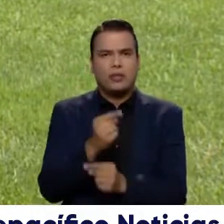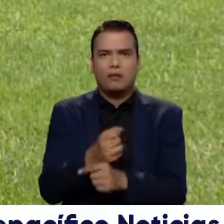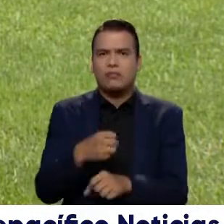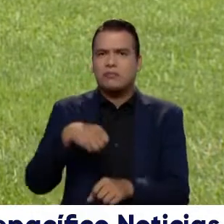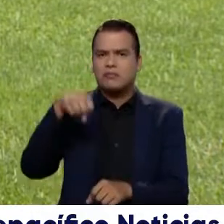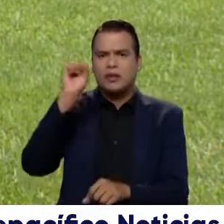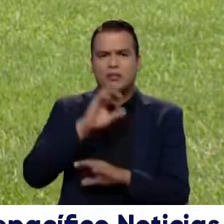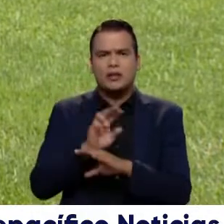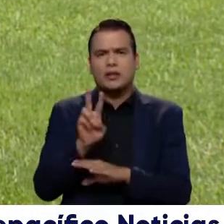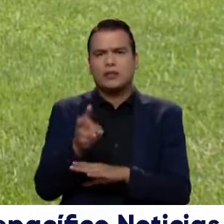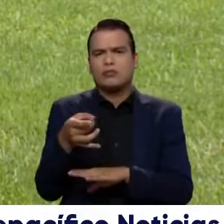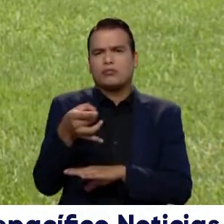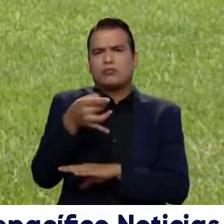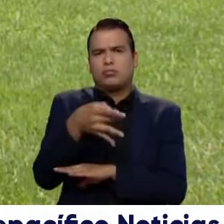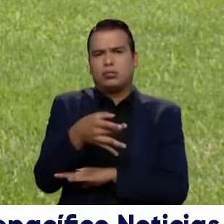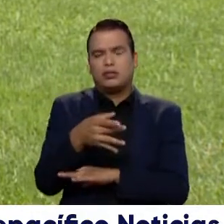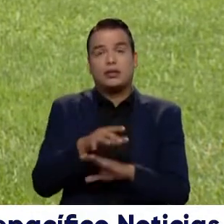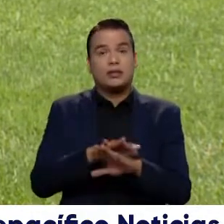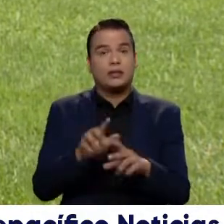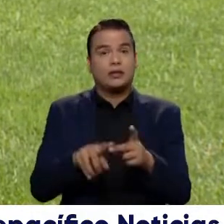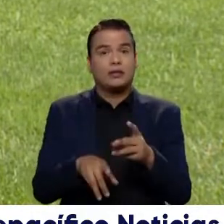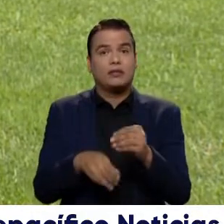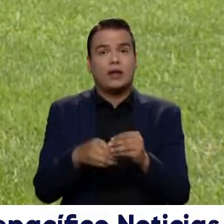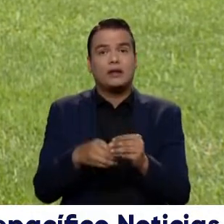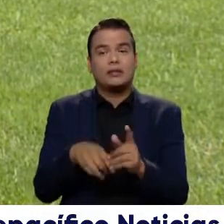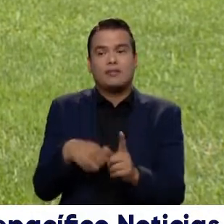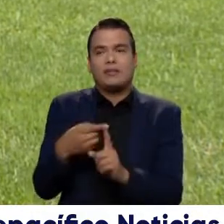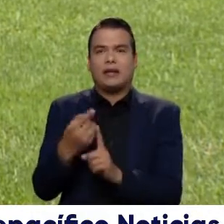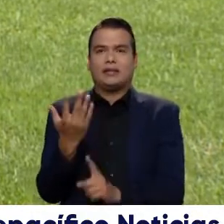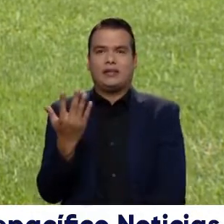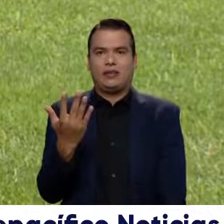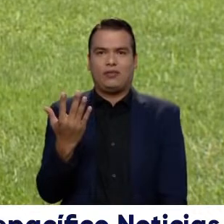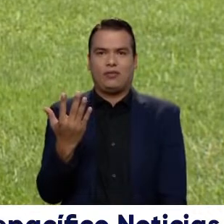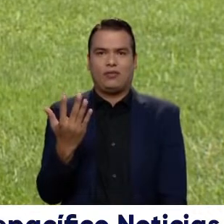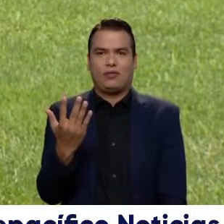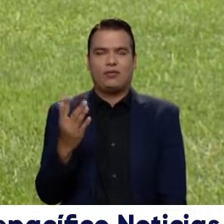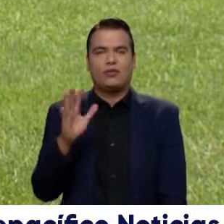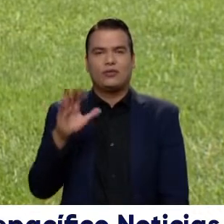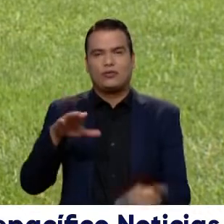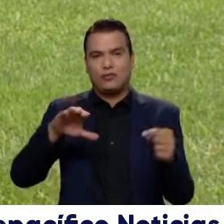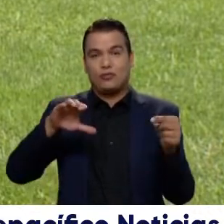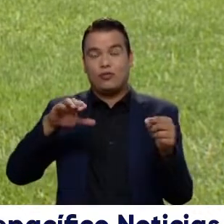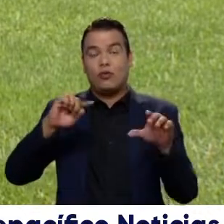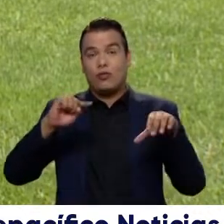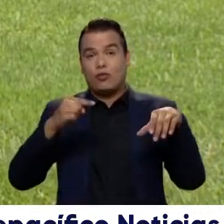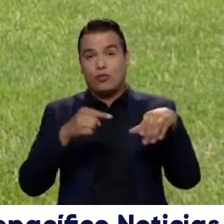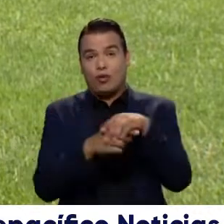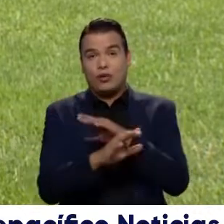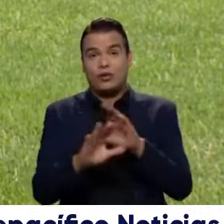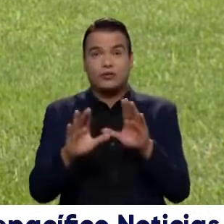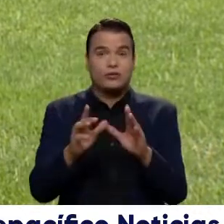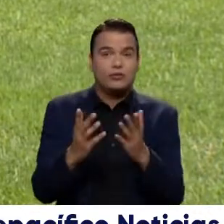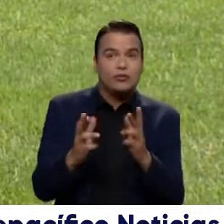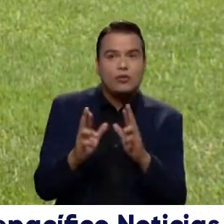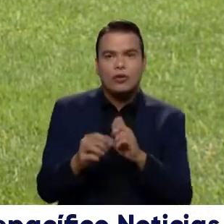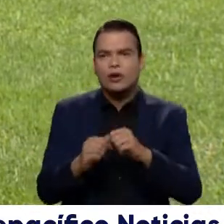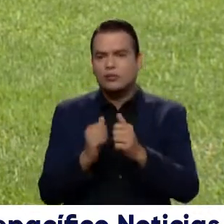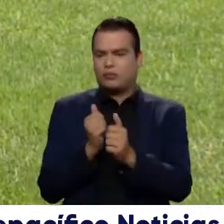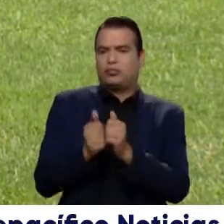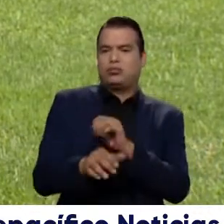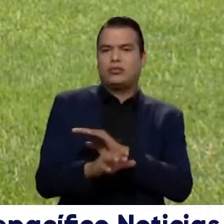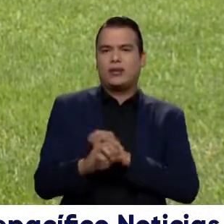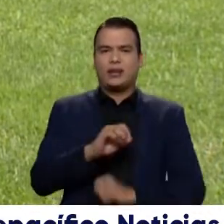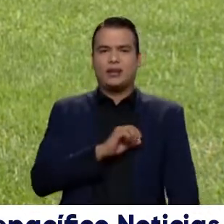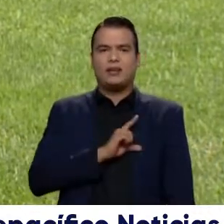y +5 en diferencia de gol. Frente a las ecuatorianas se espera asegurar el cupo a la siguiente fase y mantenerse el líder del grupo